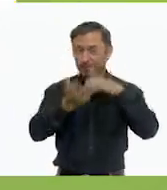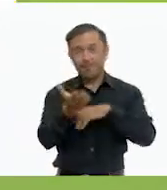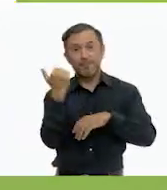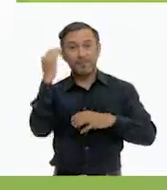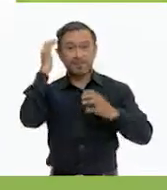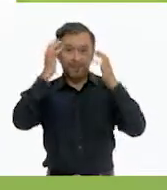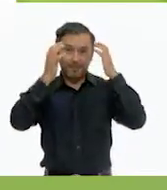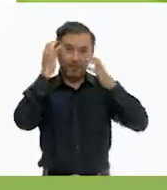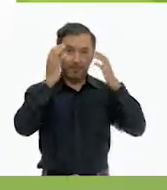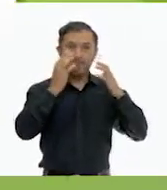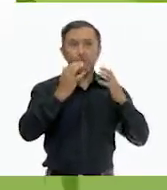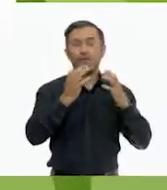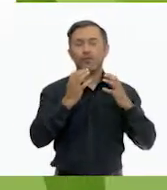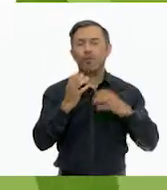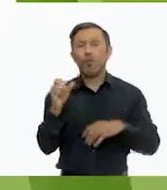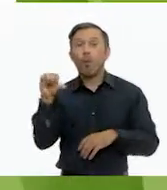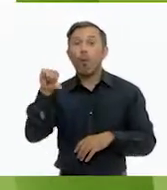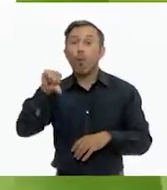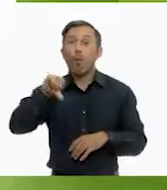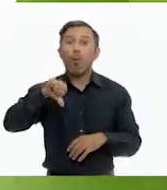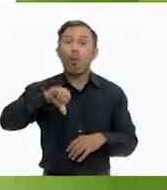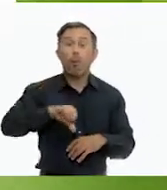bañar. Hoy nos dimos